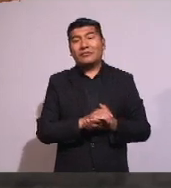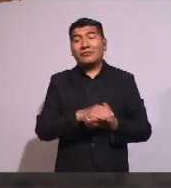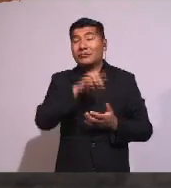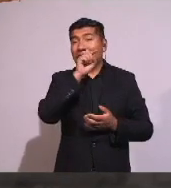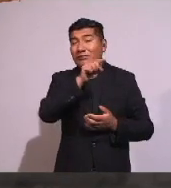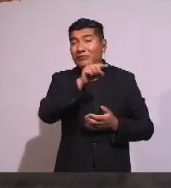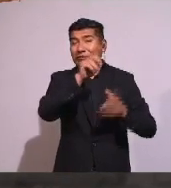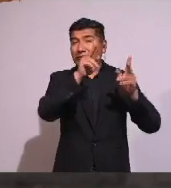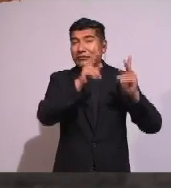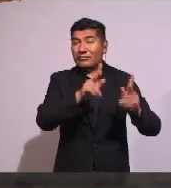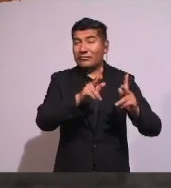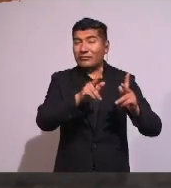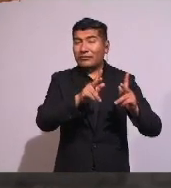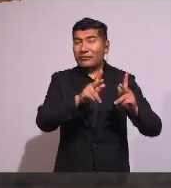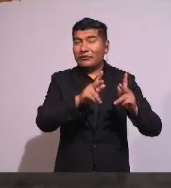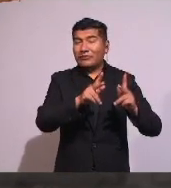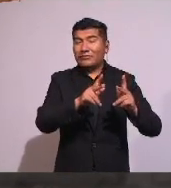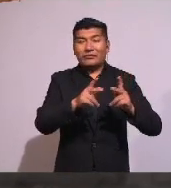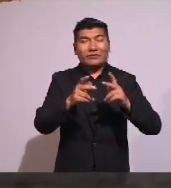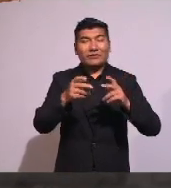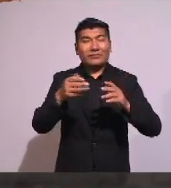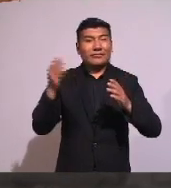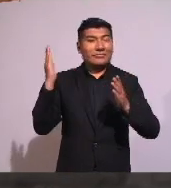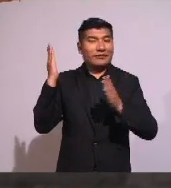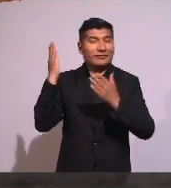levita siguió adelante.